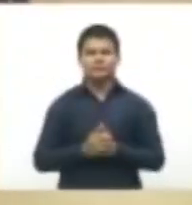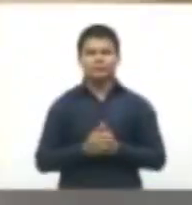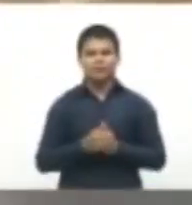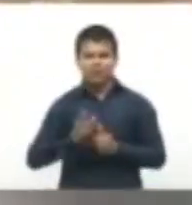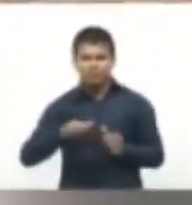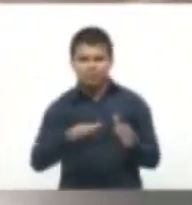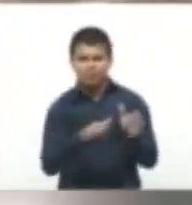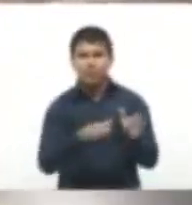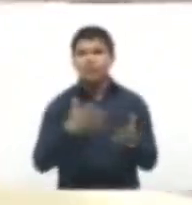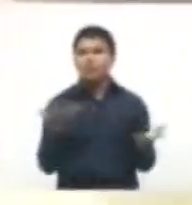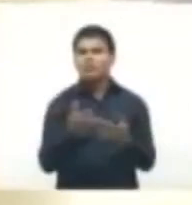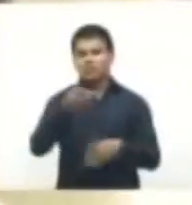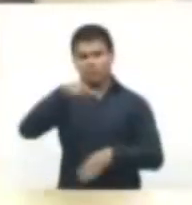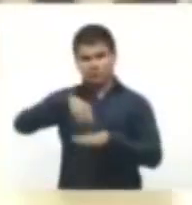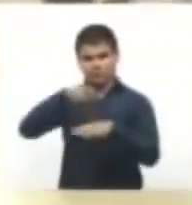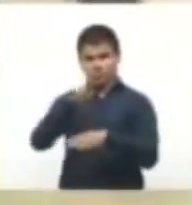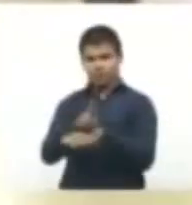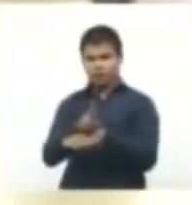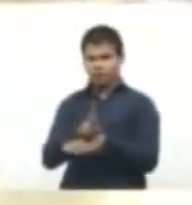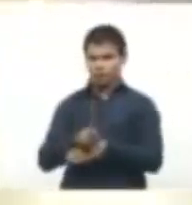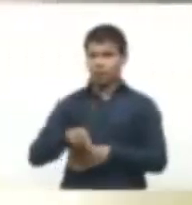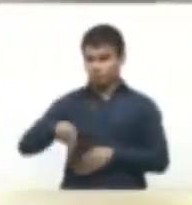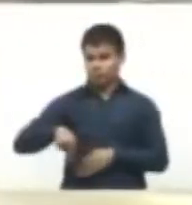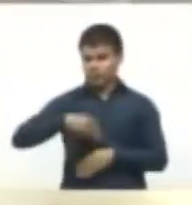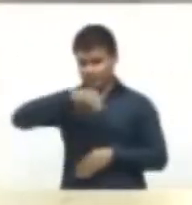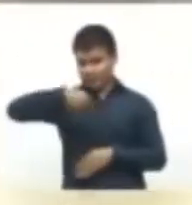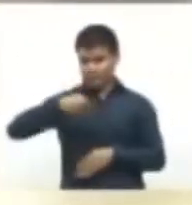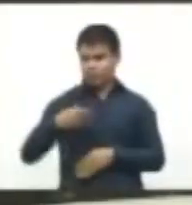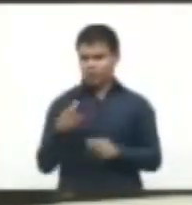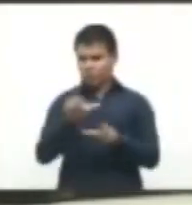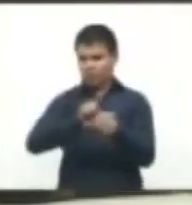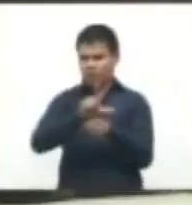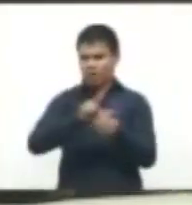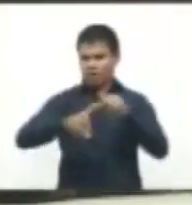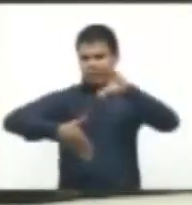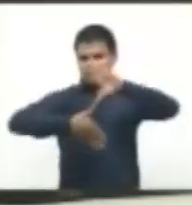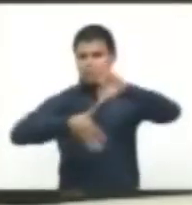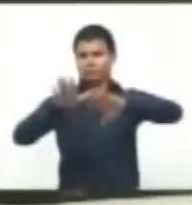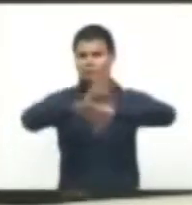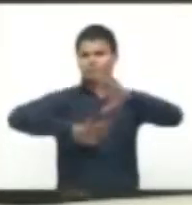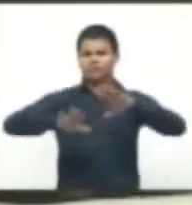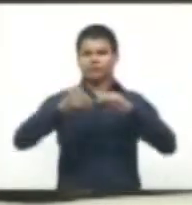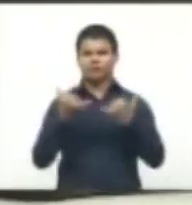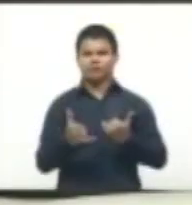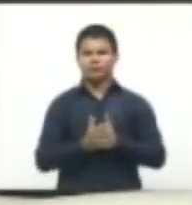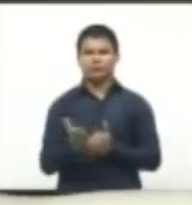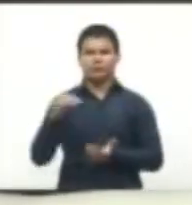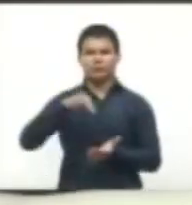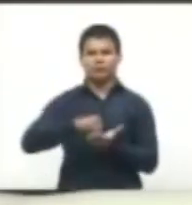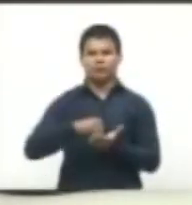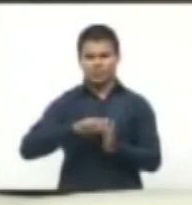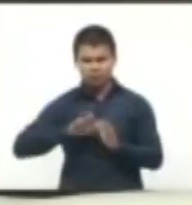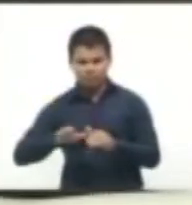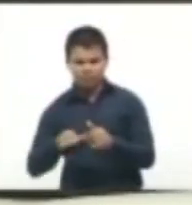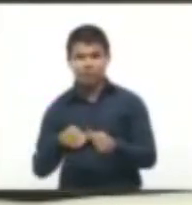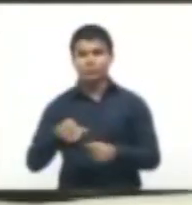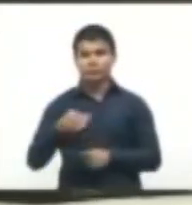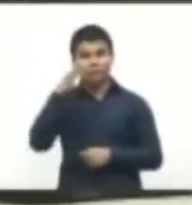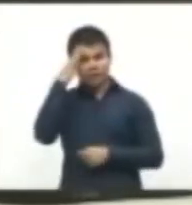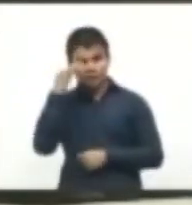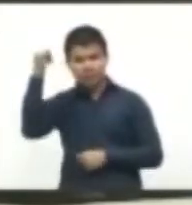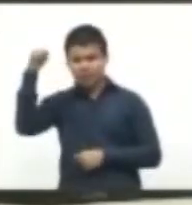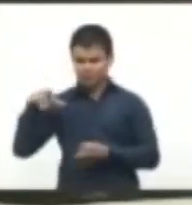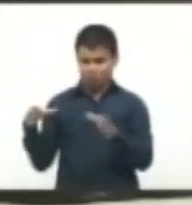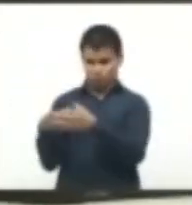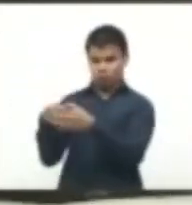Puerto Rico jugarán desde este miércoles la Liga de las Américas. Vengo a aportar al equipo de Academia, un equipo consolidado, actual